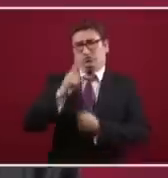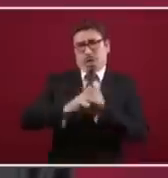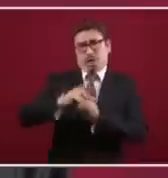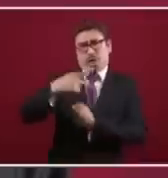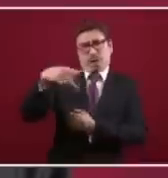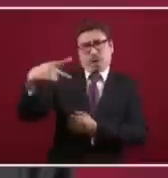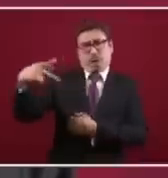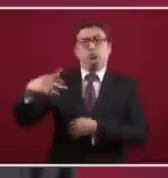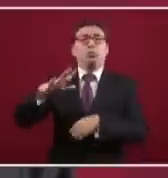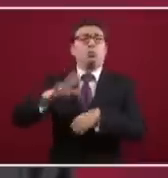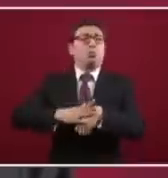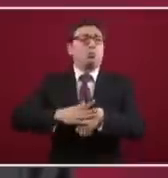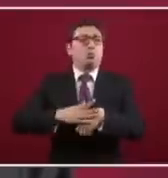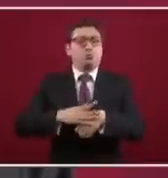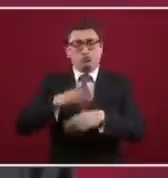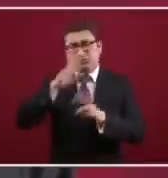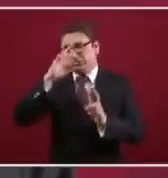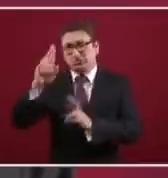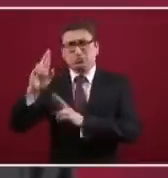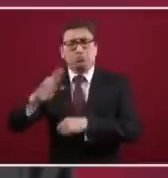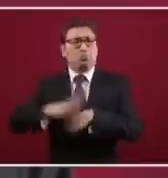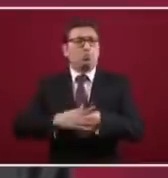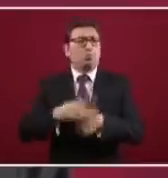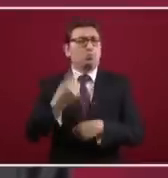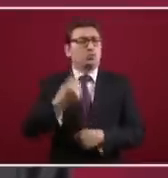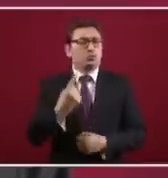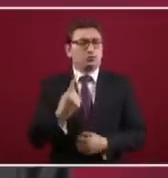porque no queremos